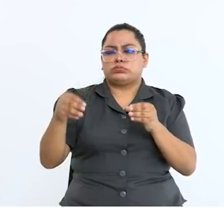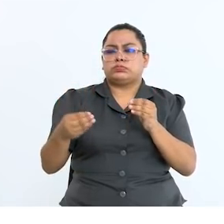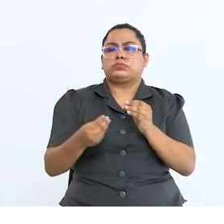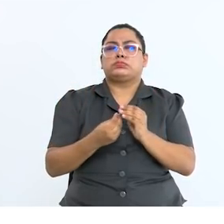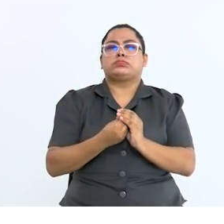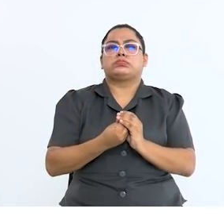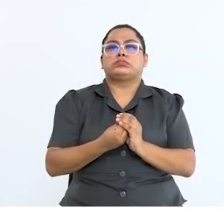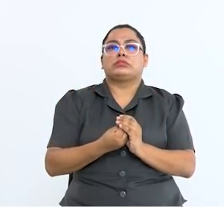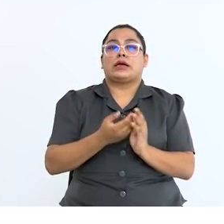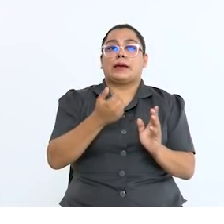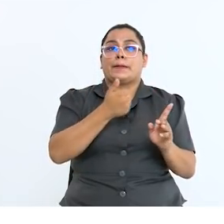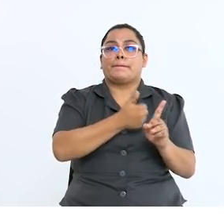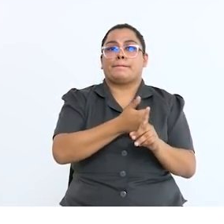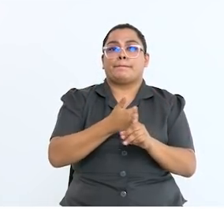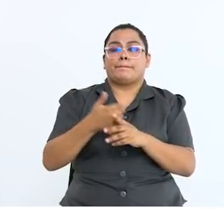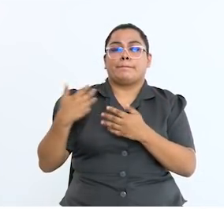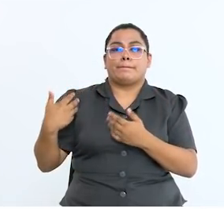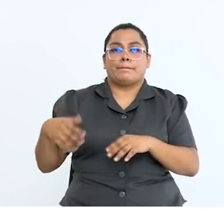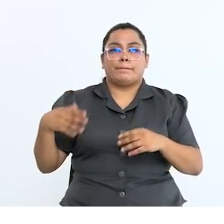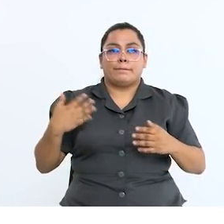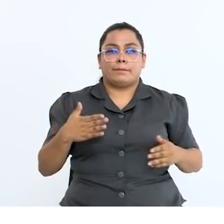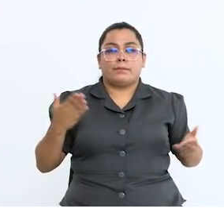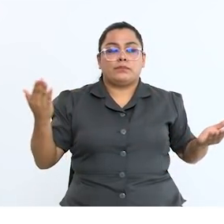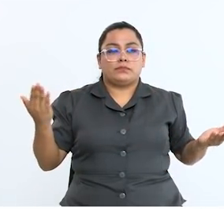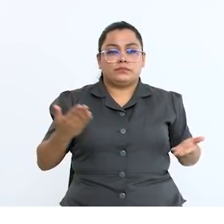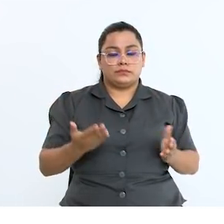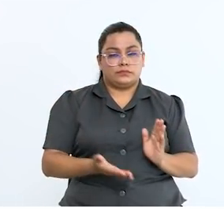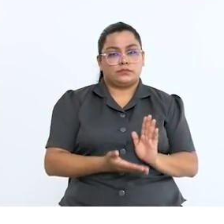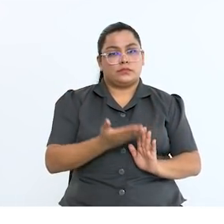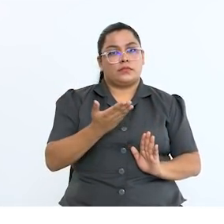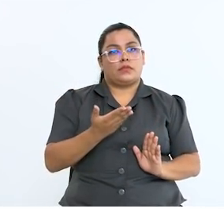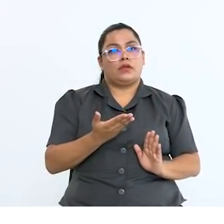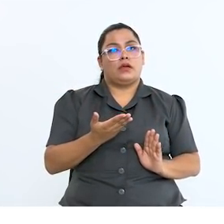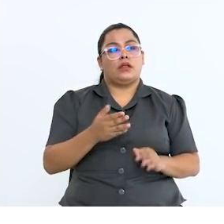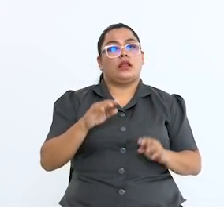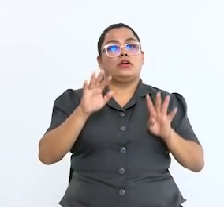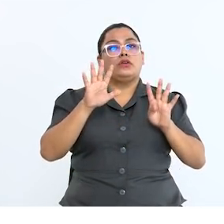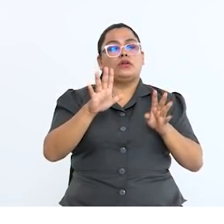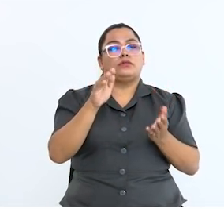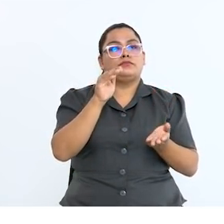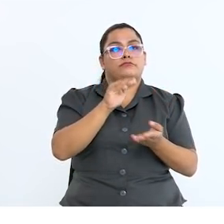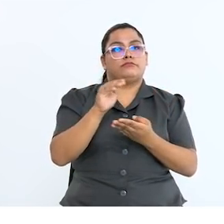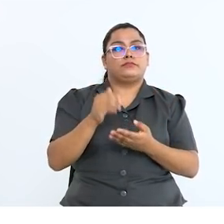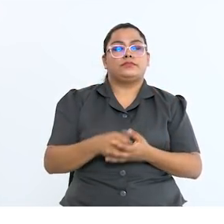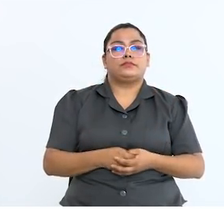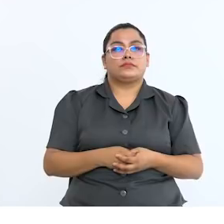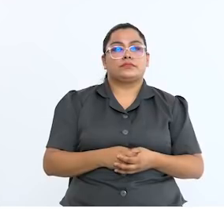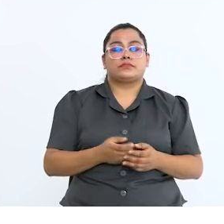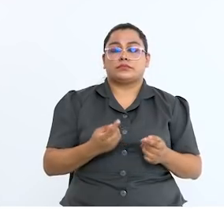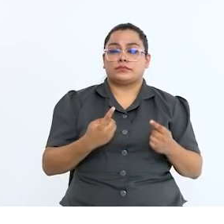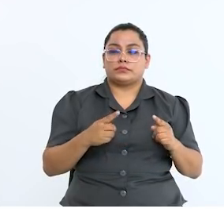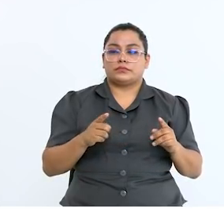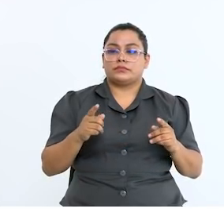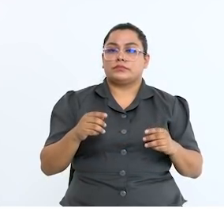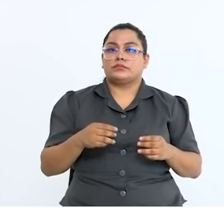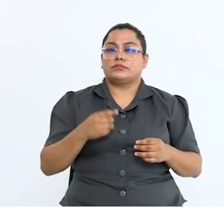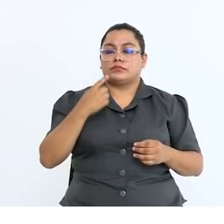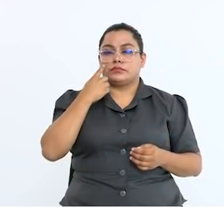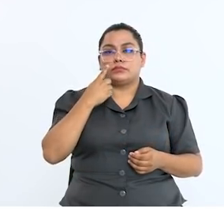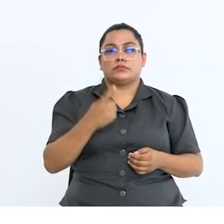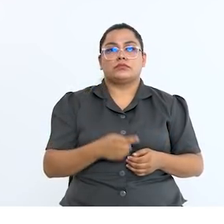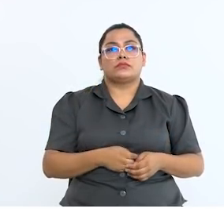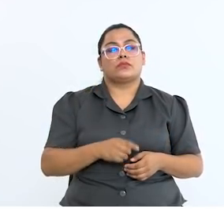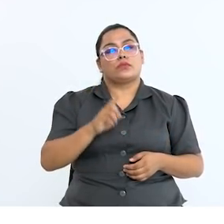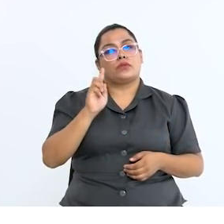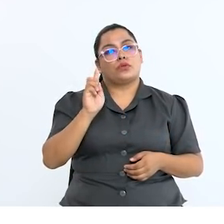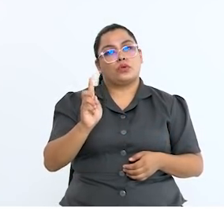está implícito en cada una de las actividades que se van a desarrollar en las 9 unidades. Pero acá